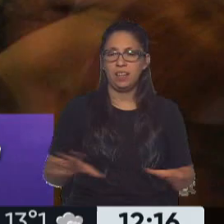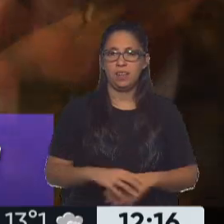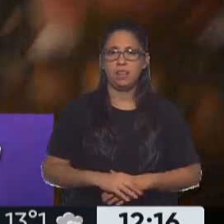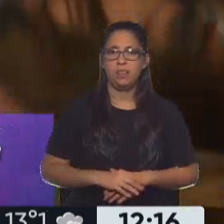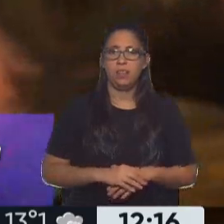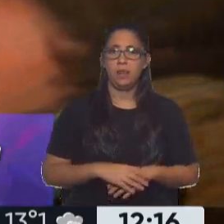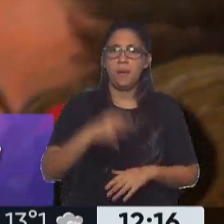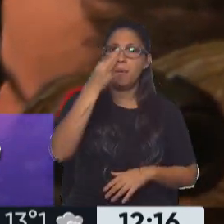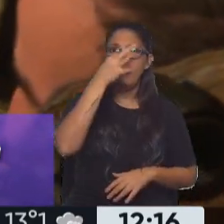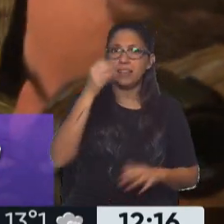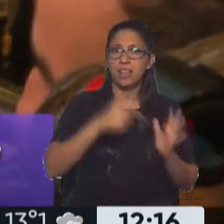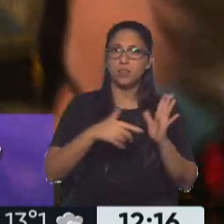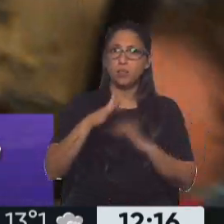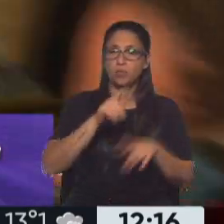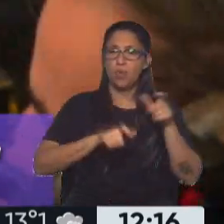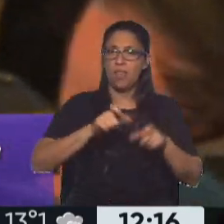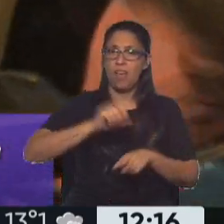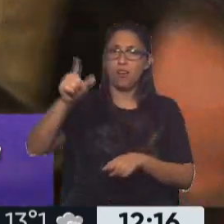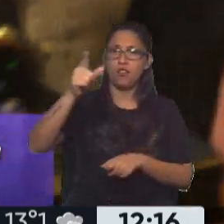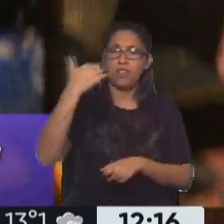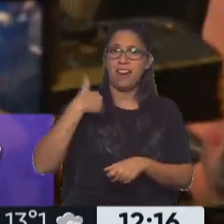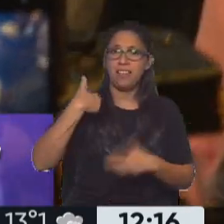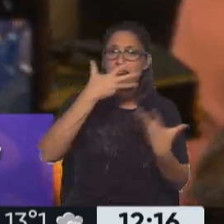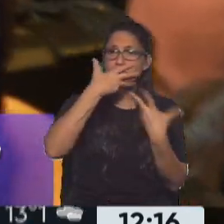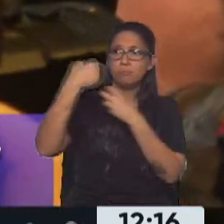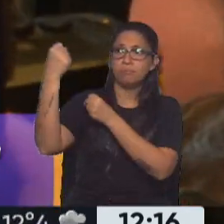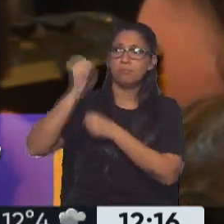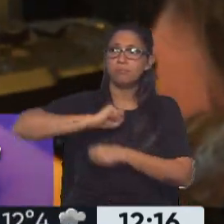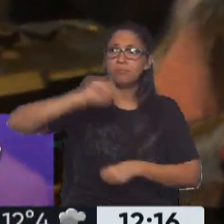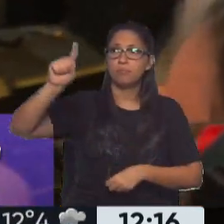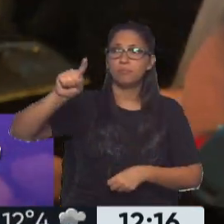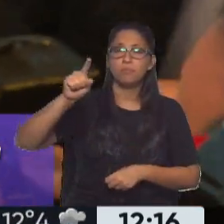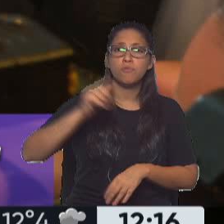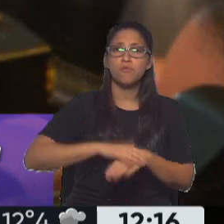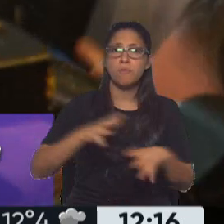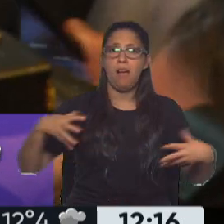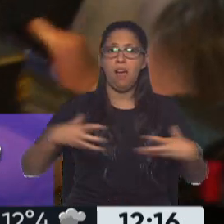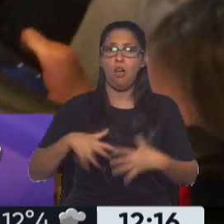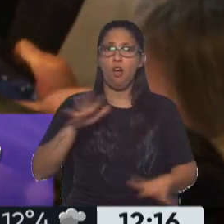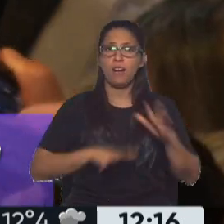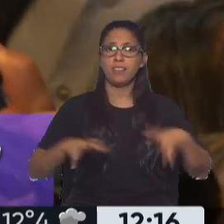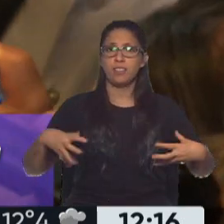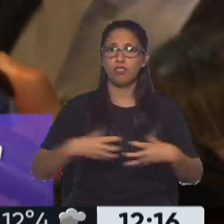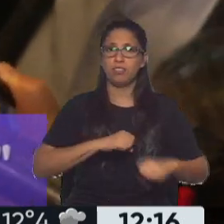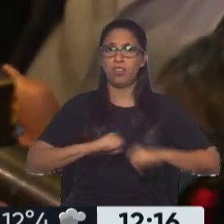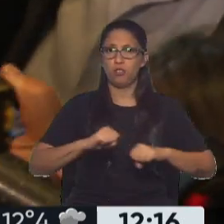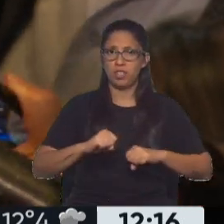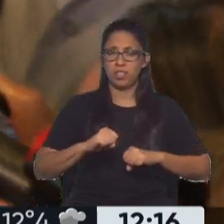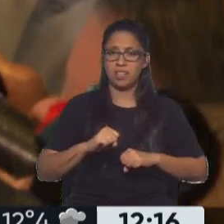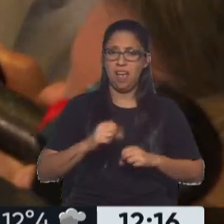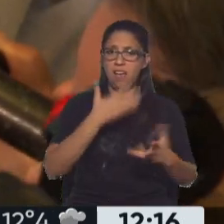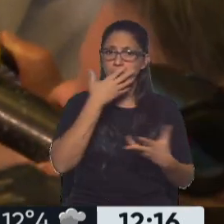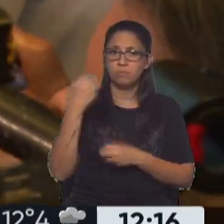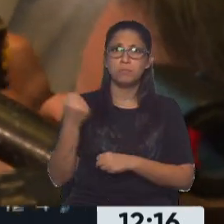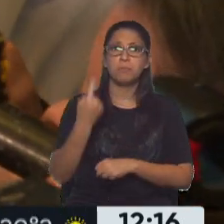más de 20 ciudadanos argentinos que están secuestrados por una organización terrorista. Planteé en